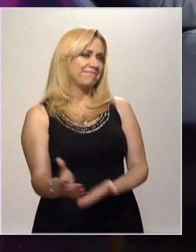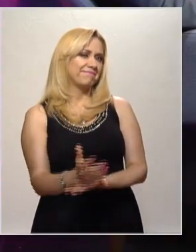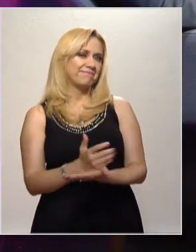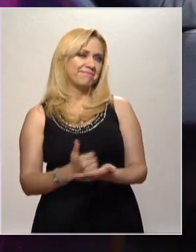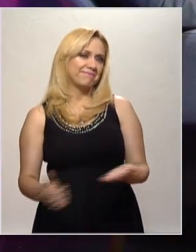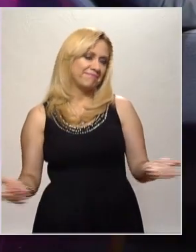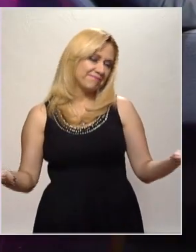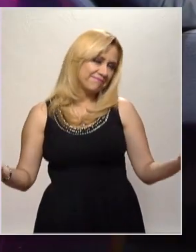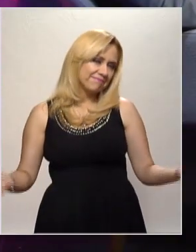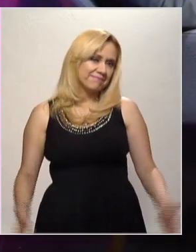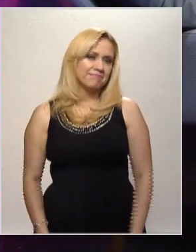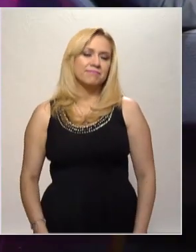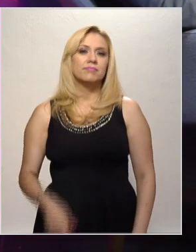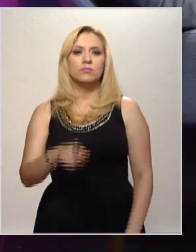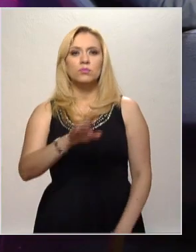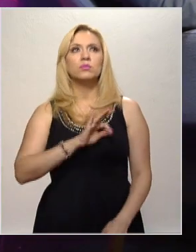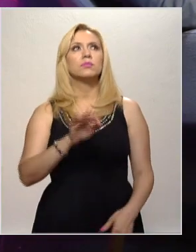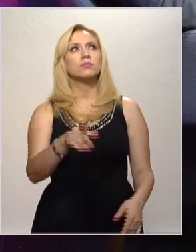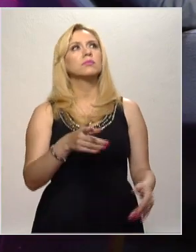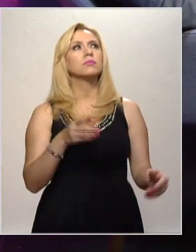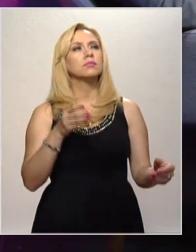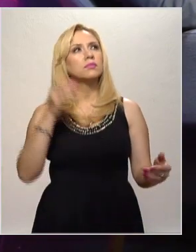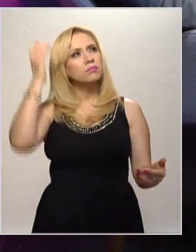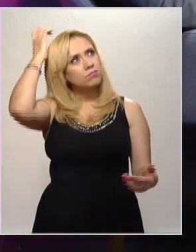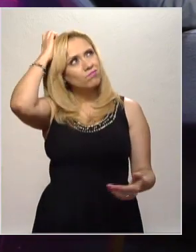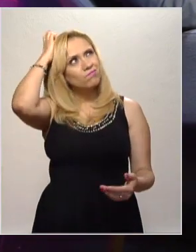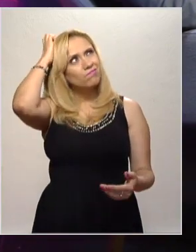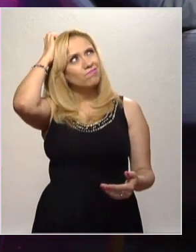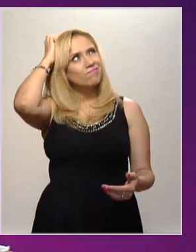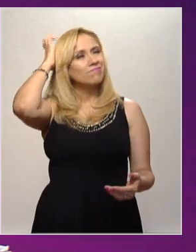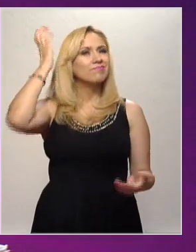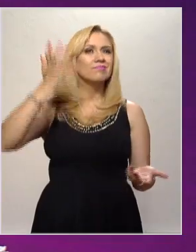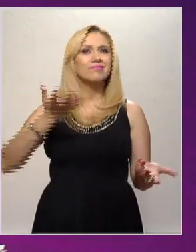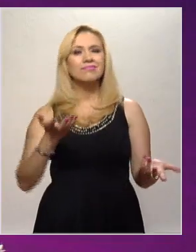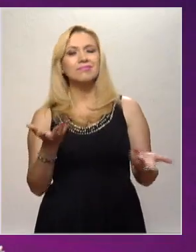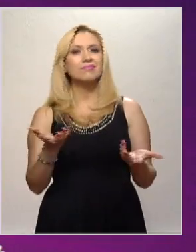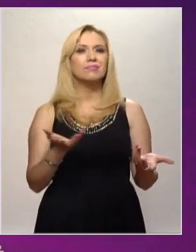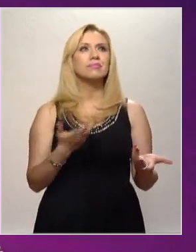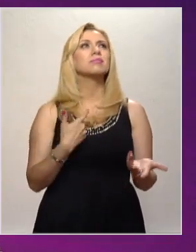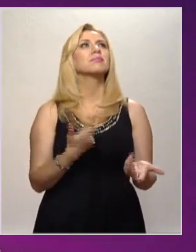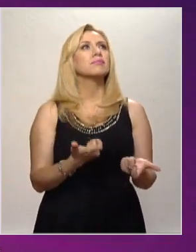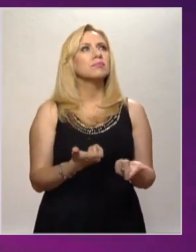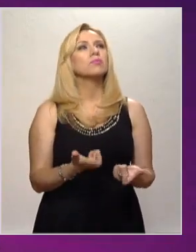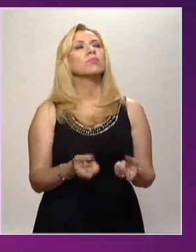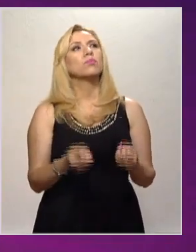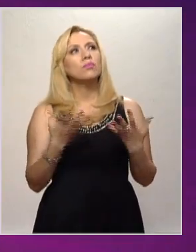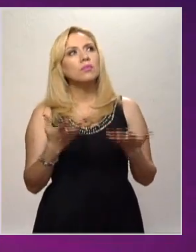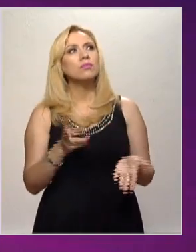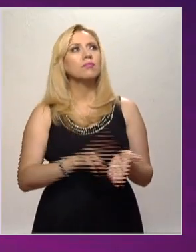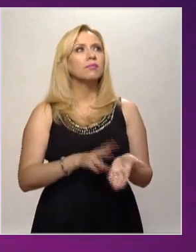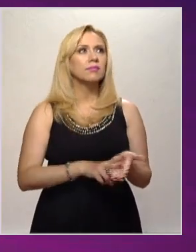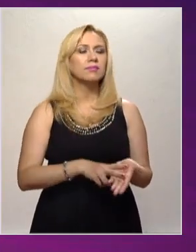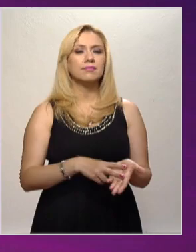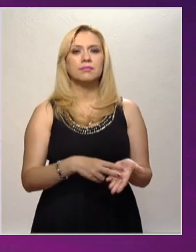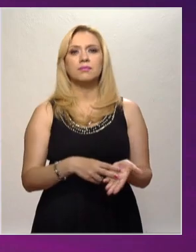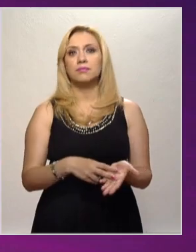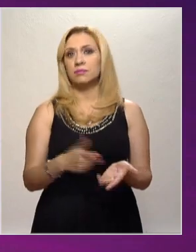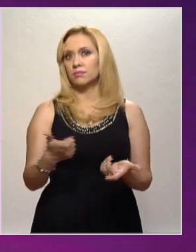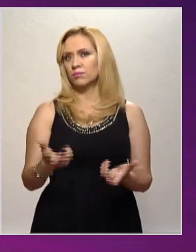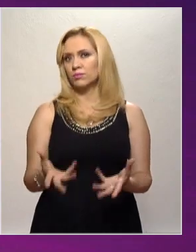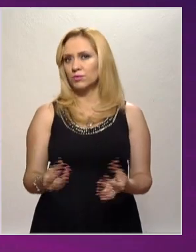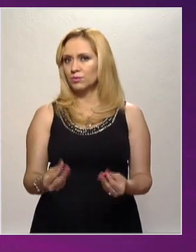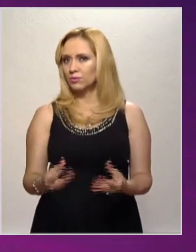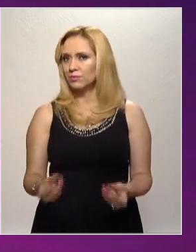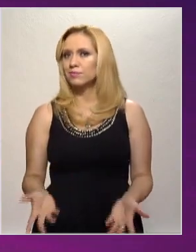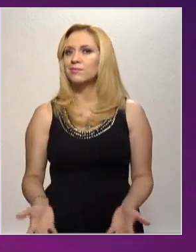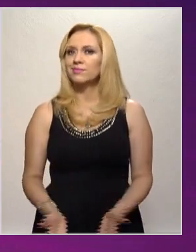porque tú puedes gestionar o sea, tú puedes agendar el parto, tú puedes ver cuánto vas a cobrar más honorarios, o sea, y pues eso no beneficia a